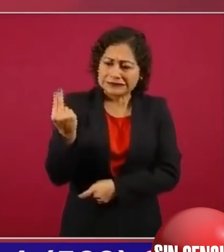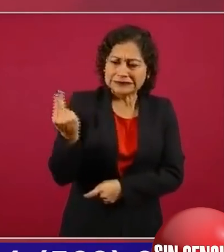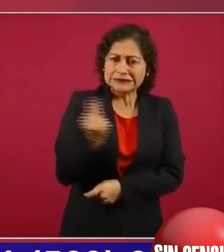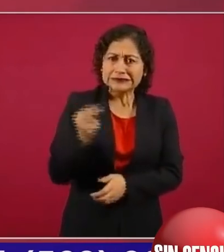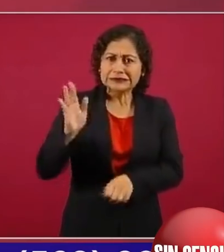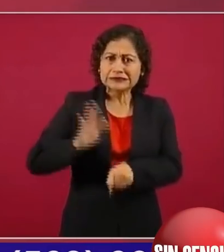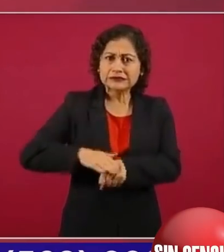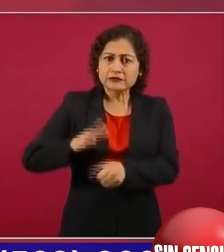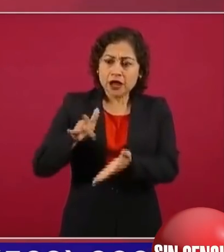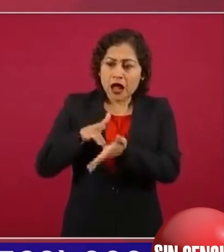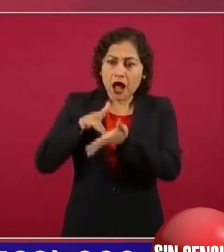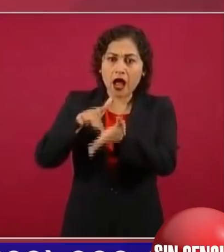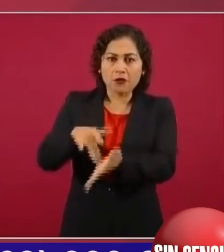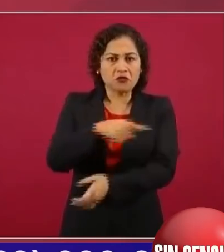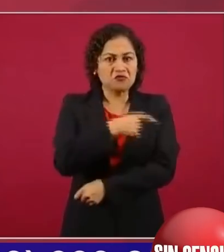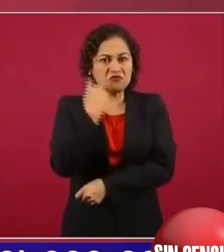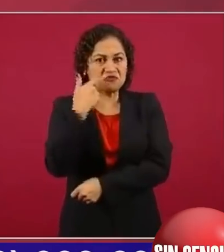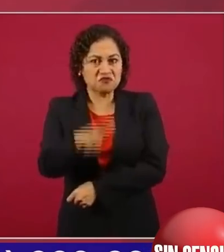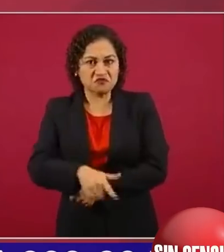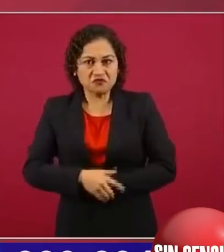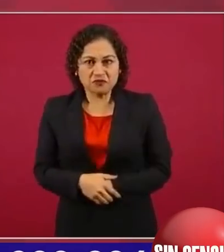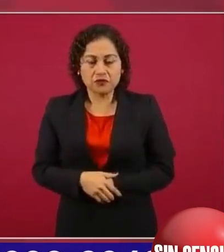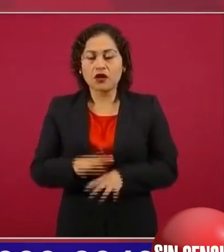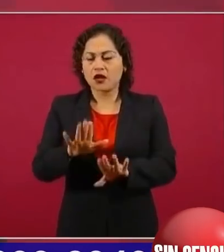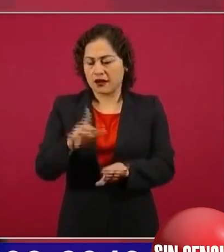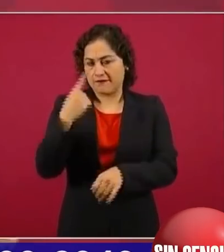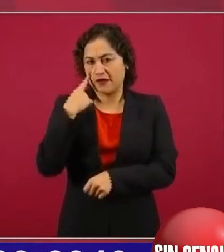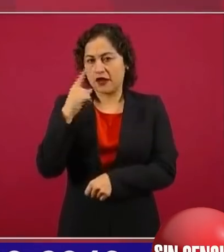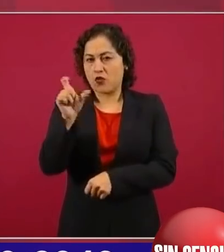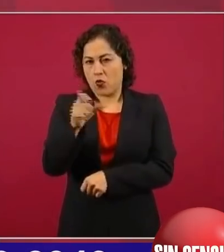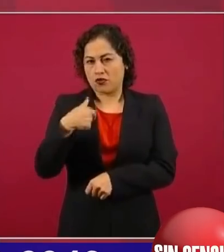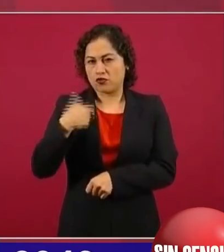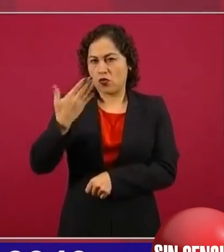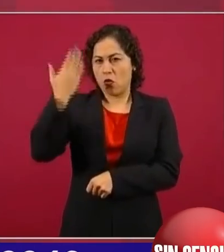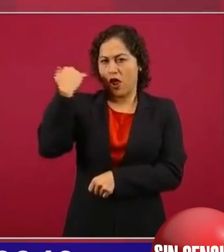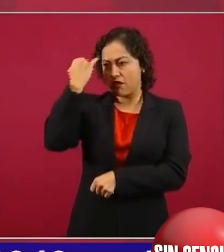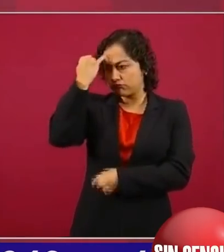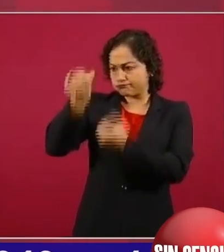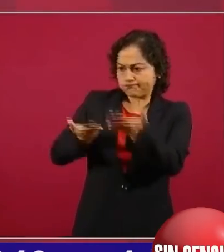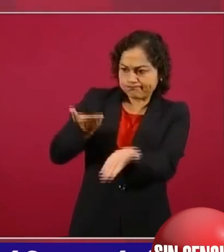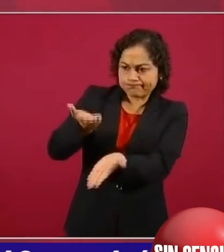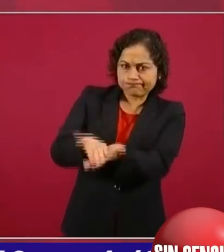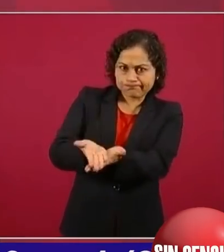Cuando presenté la iniciativa para convertir